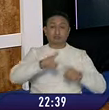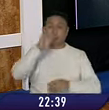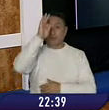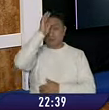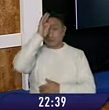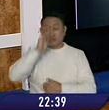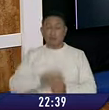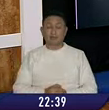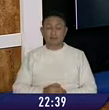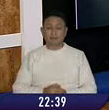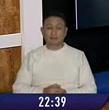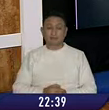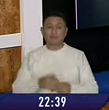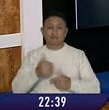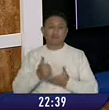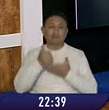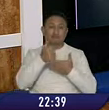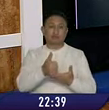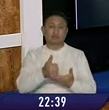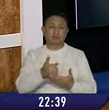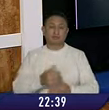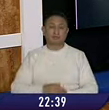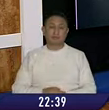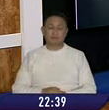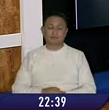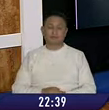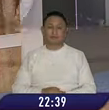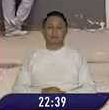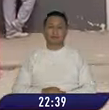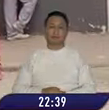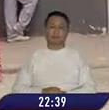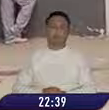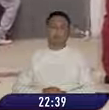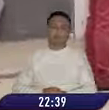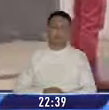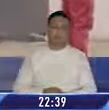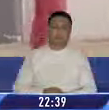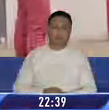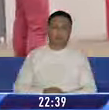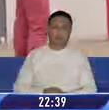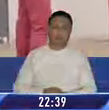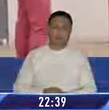casas de salud para recibir la asistencia médica.